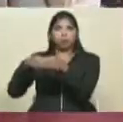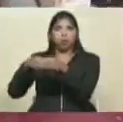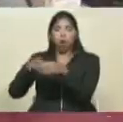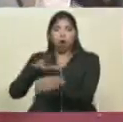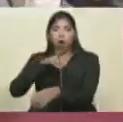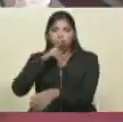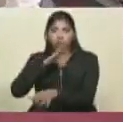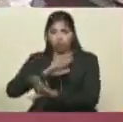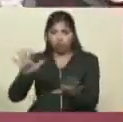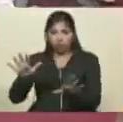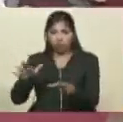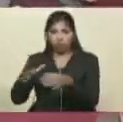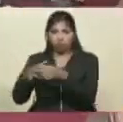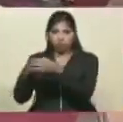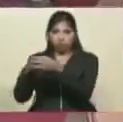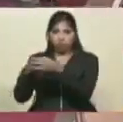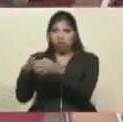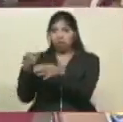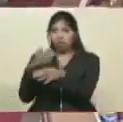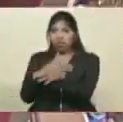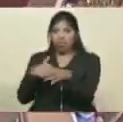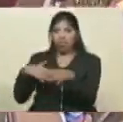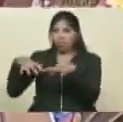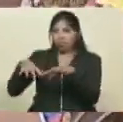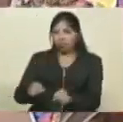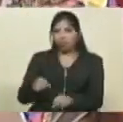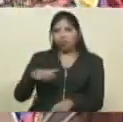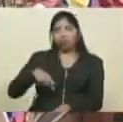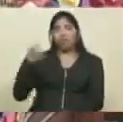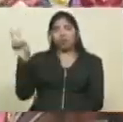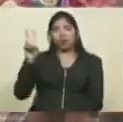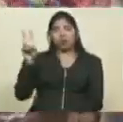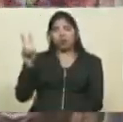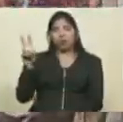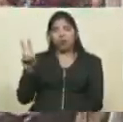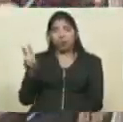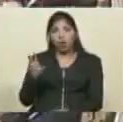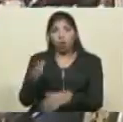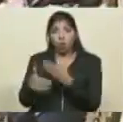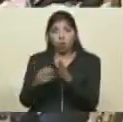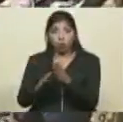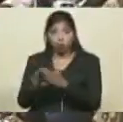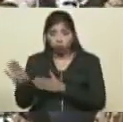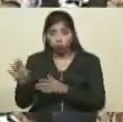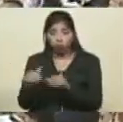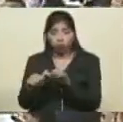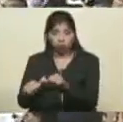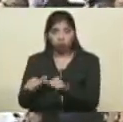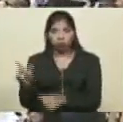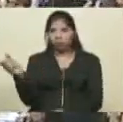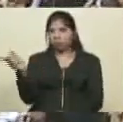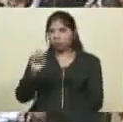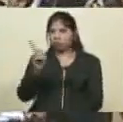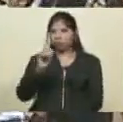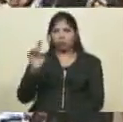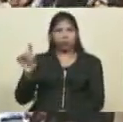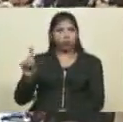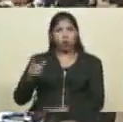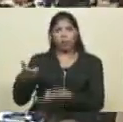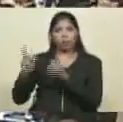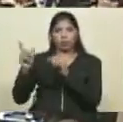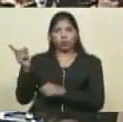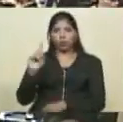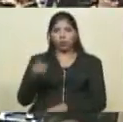rastrera procuran la intervención de nuestra patria siga adelante con estos planes a través de la violencia, de las